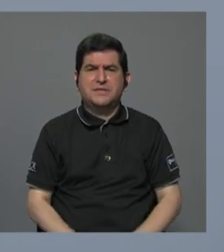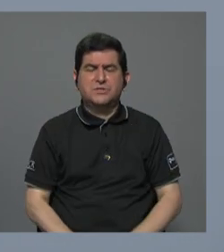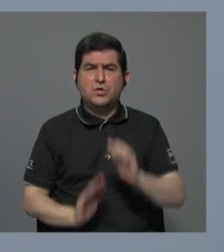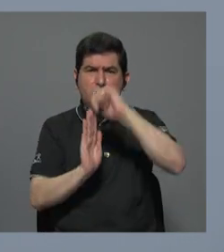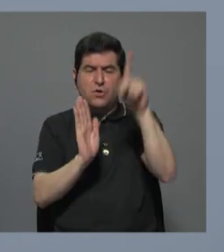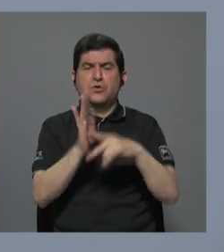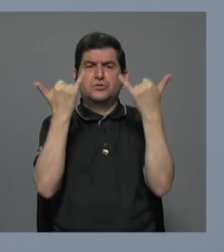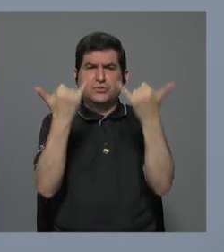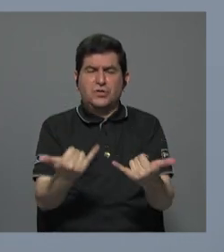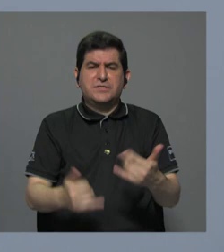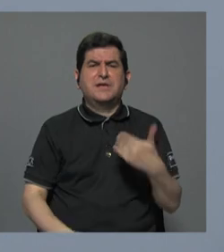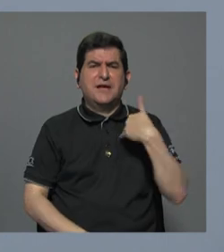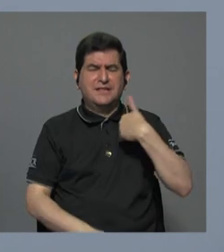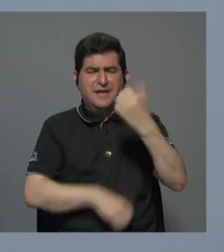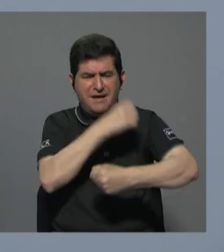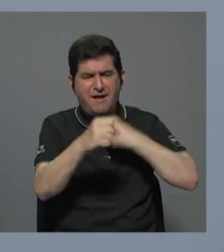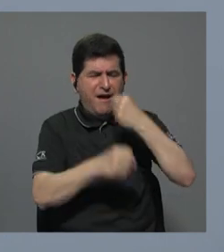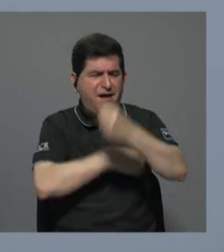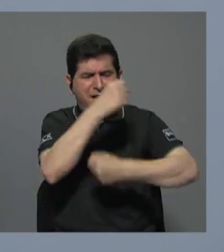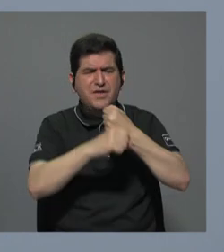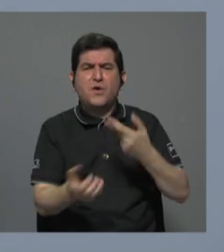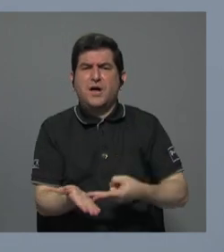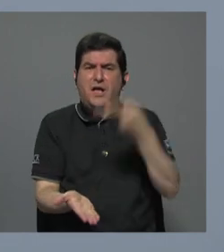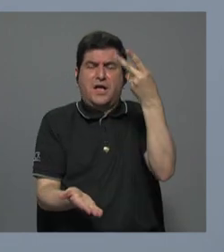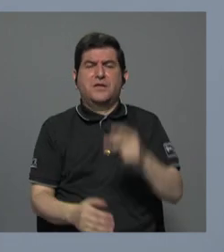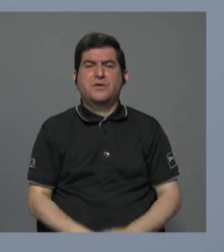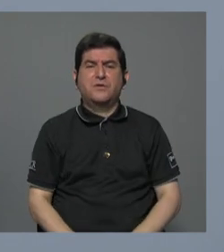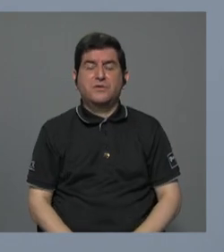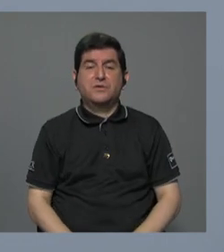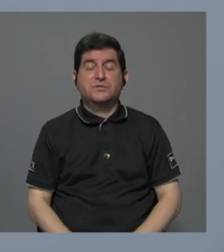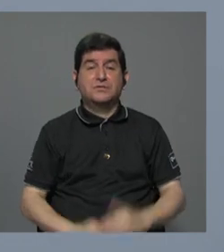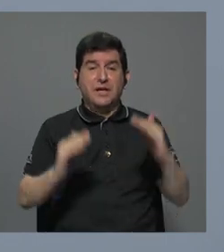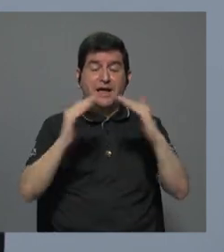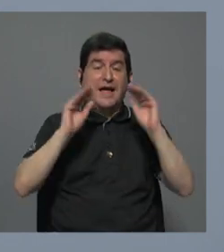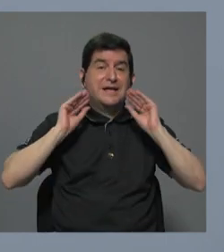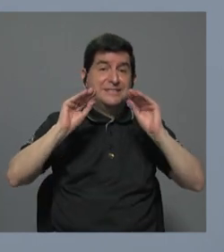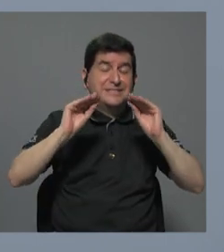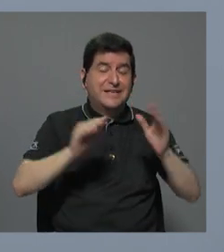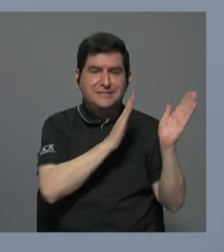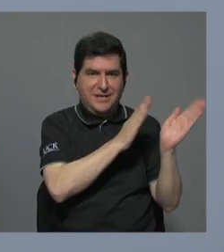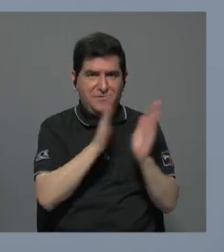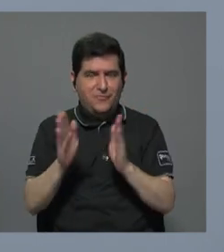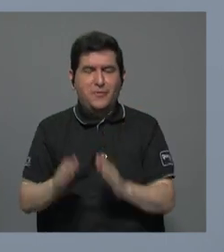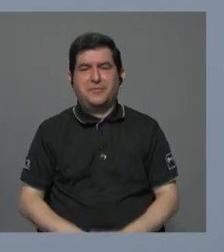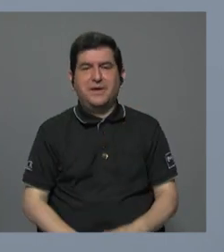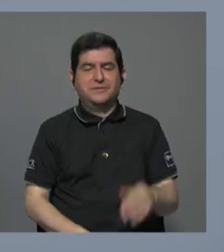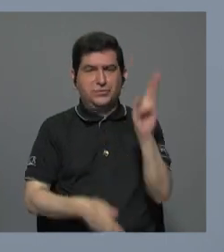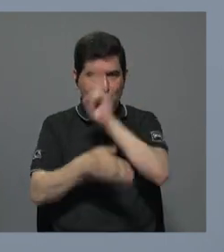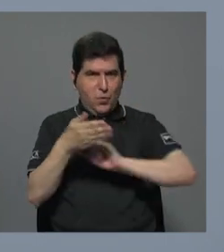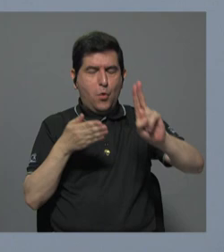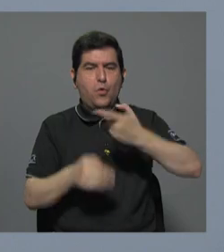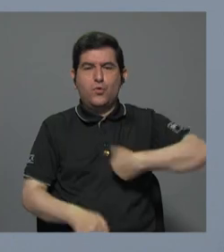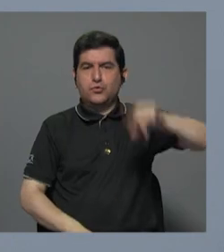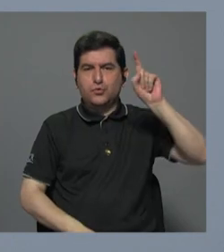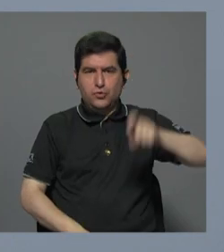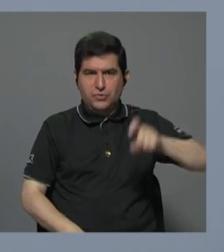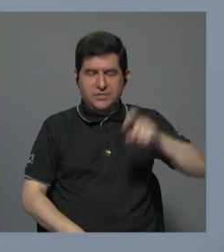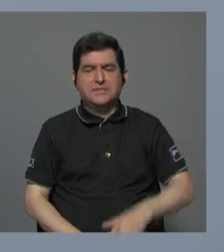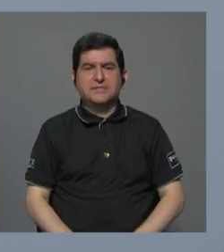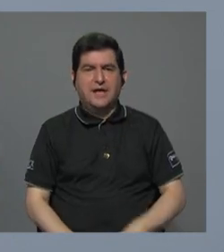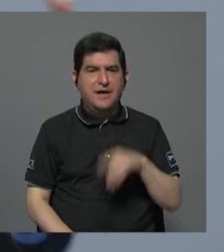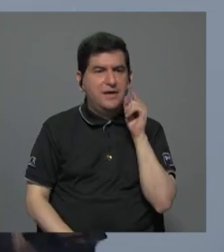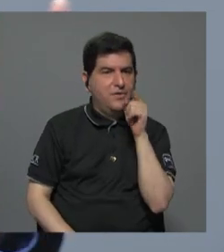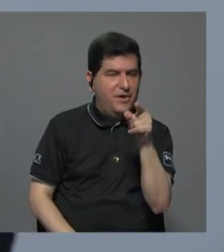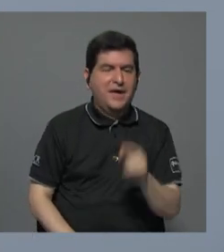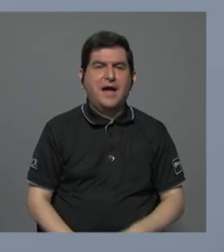constitución ya tenía década de vigencia por qué razón si son las casas de enseñanza y las casas de formación académica nosotros no estamos abocados a que realmente